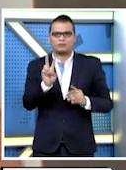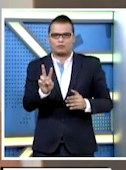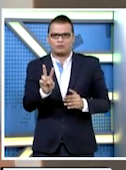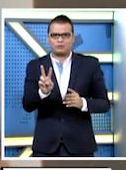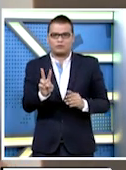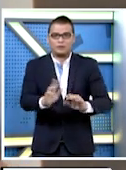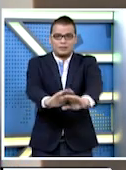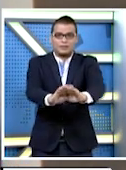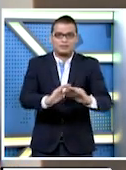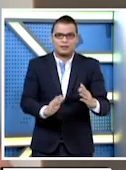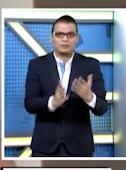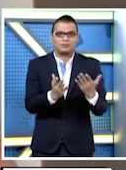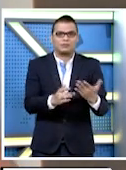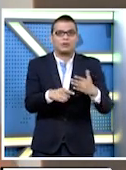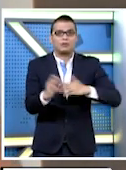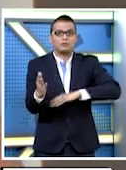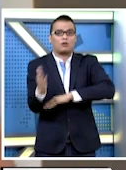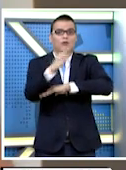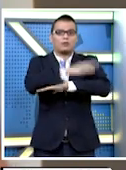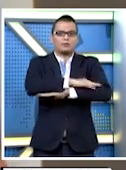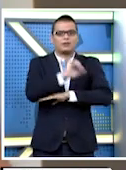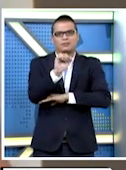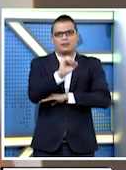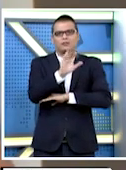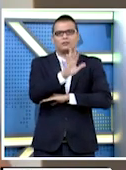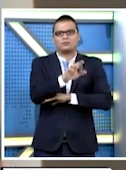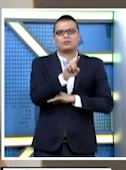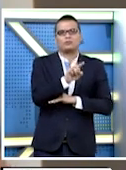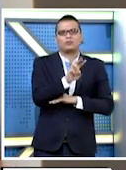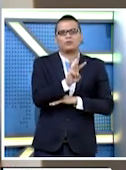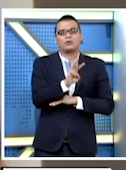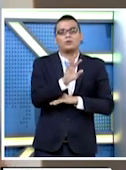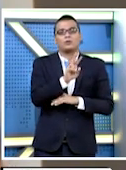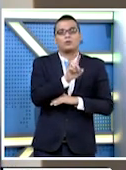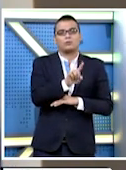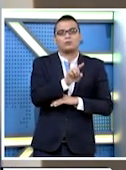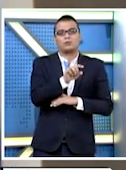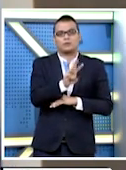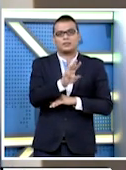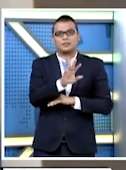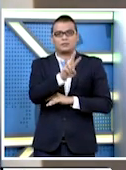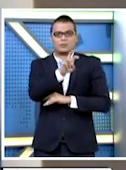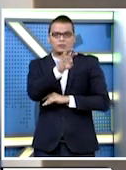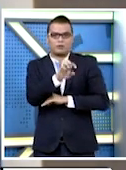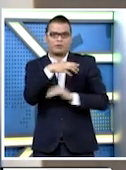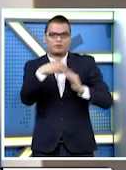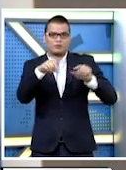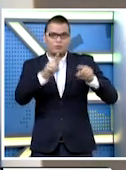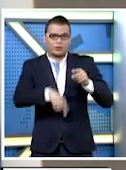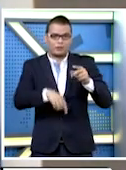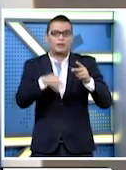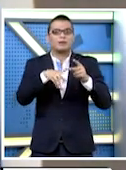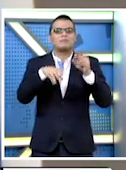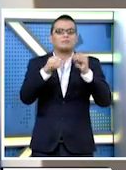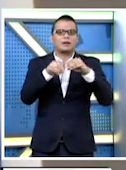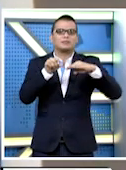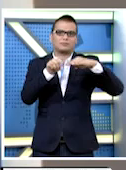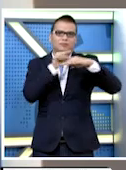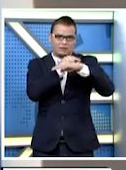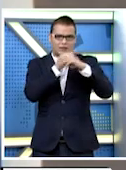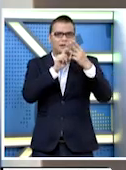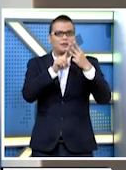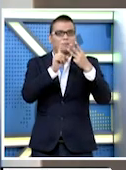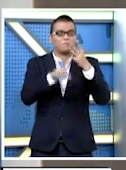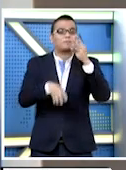mantiene un pico y vida que tiene que ver con pares e impares y con el pico y placa que tradicionalmente funciona.